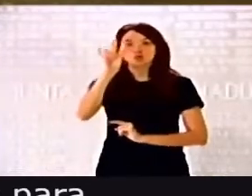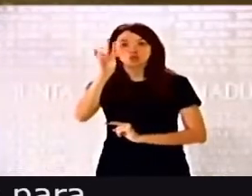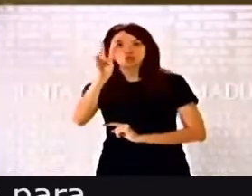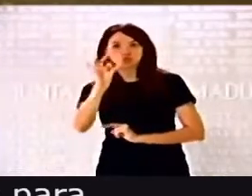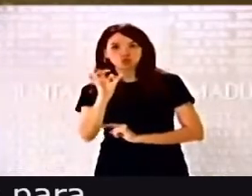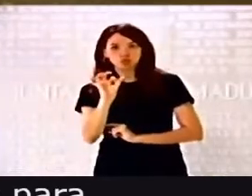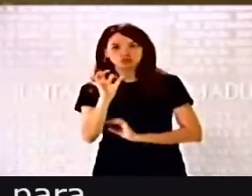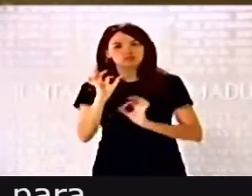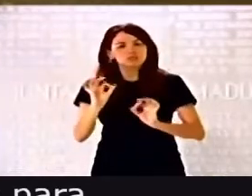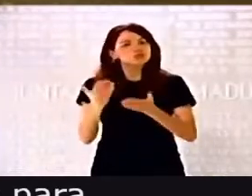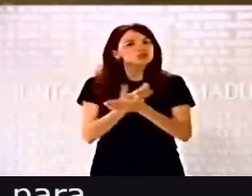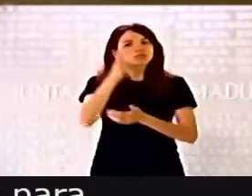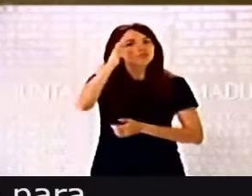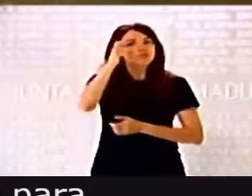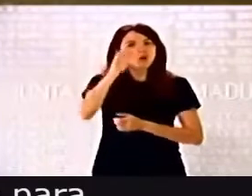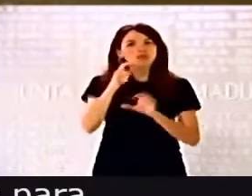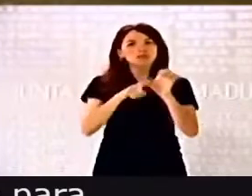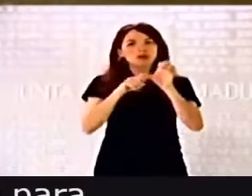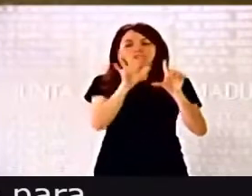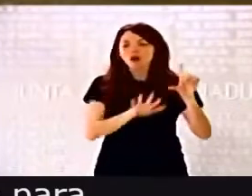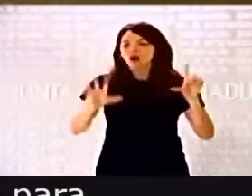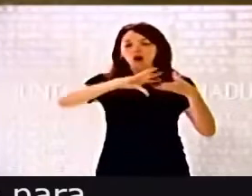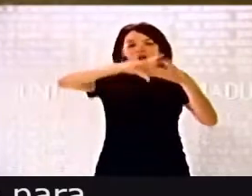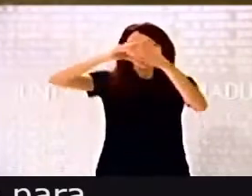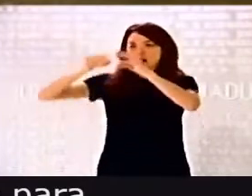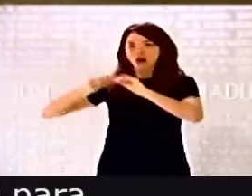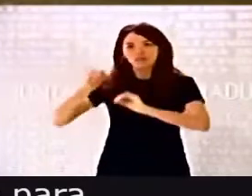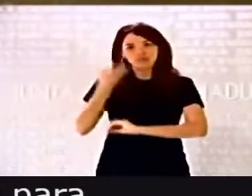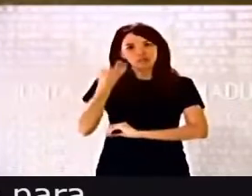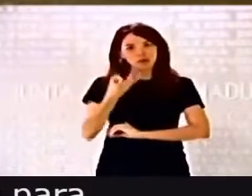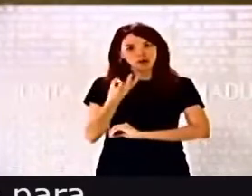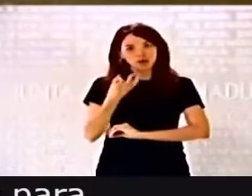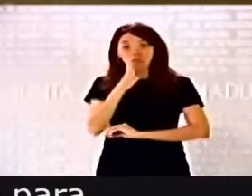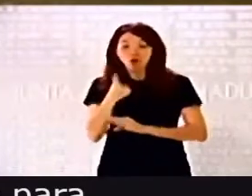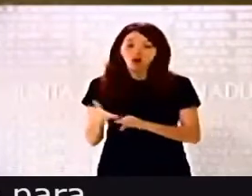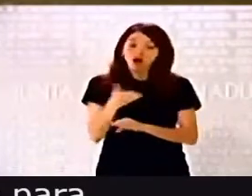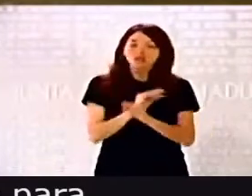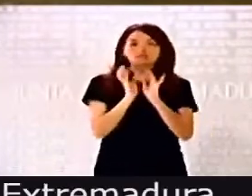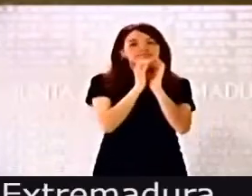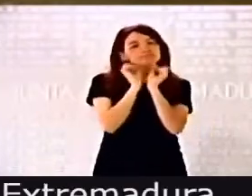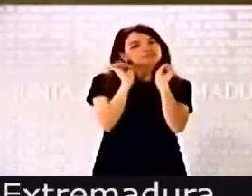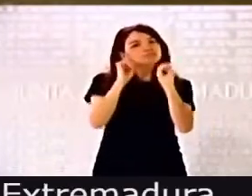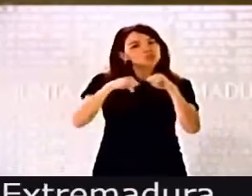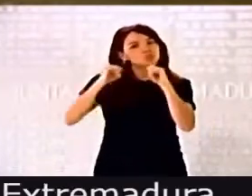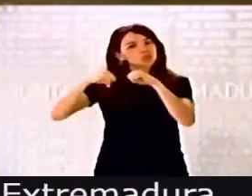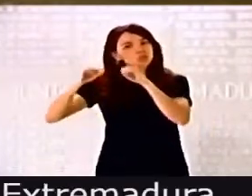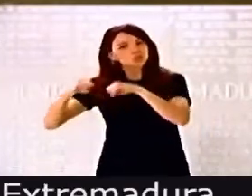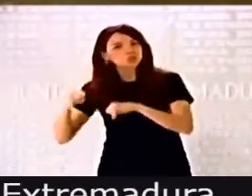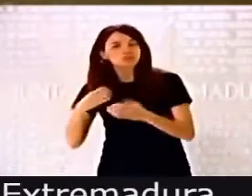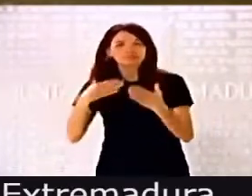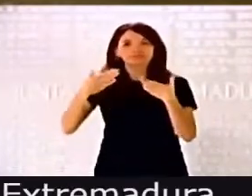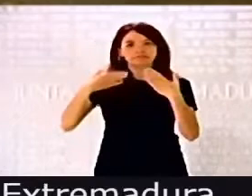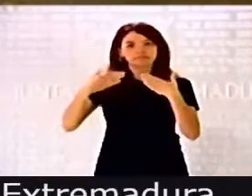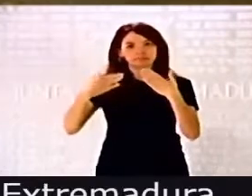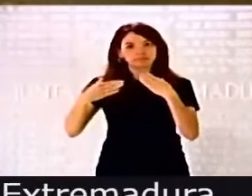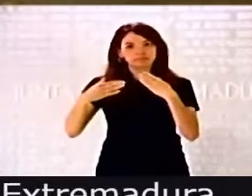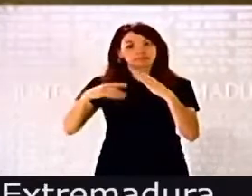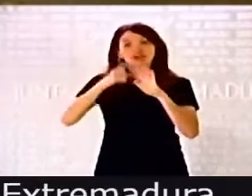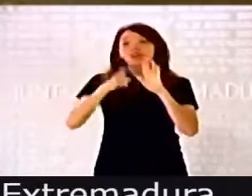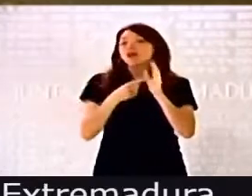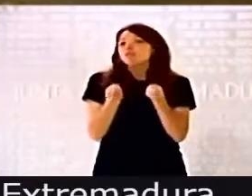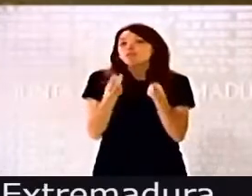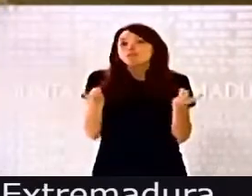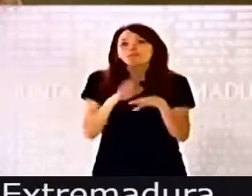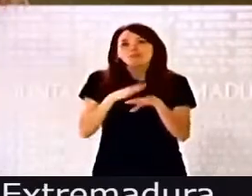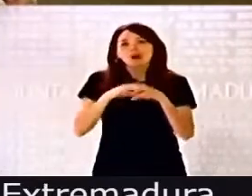de Extremadura debían adaptarse a dicha ley participada y consensuada, que dinamizaba nuestro tejido empresarial a la